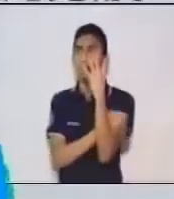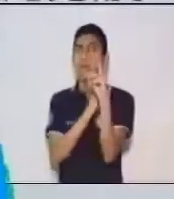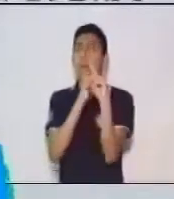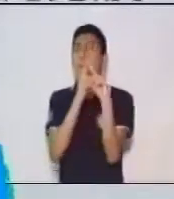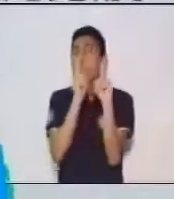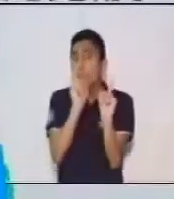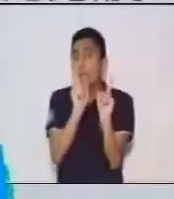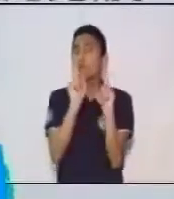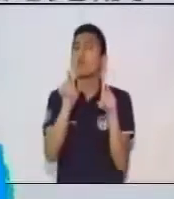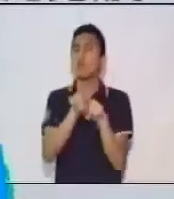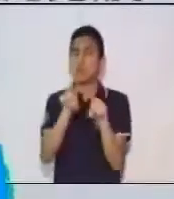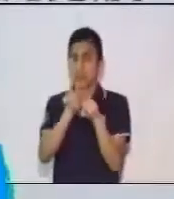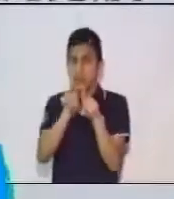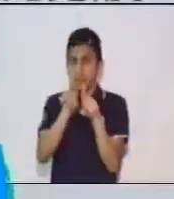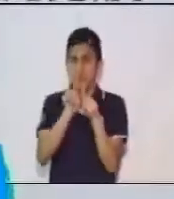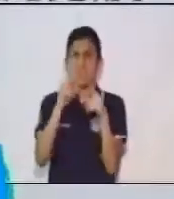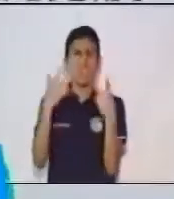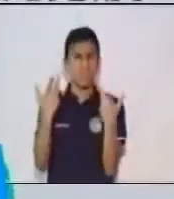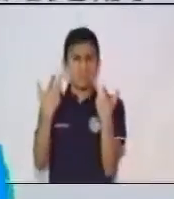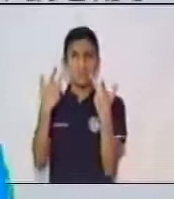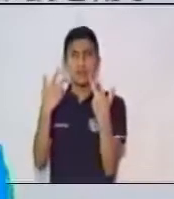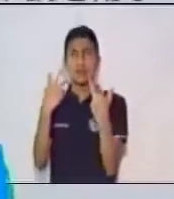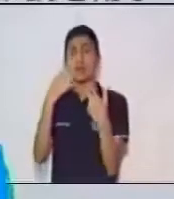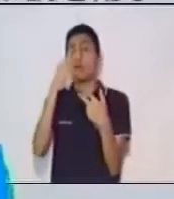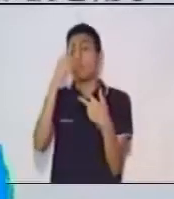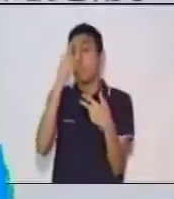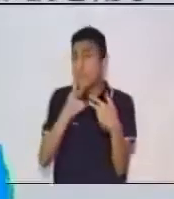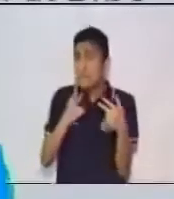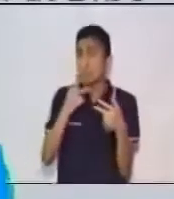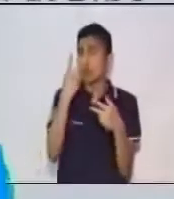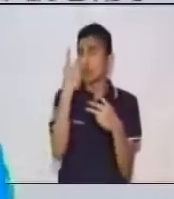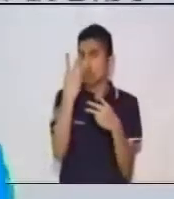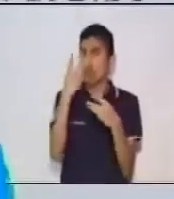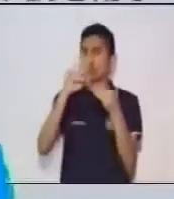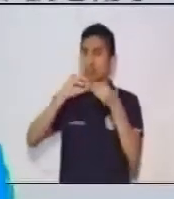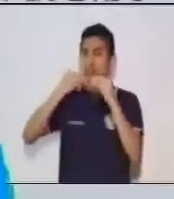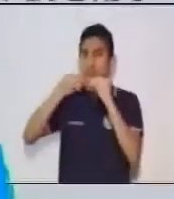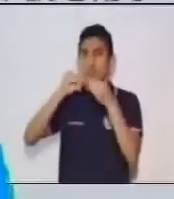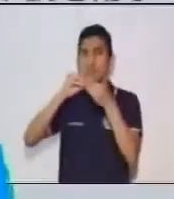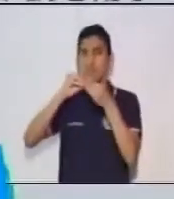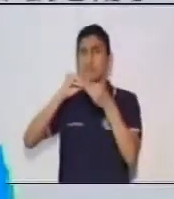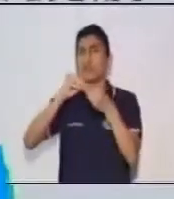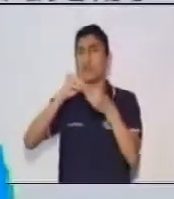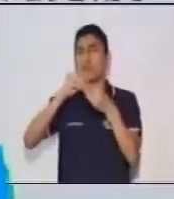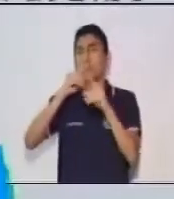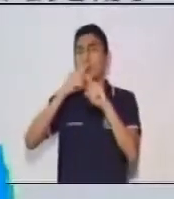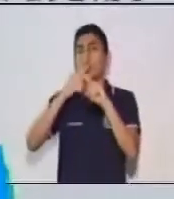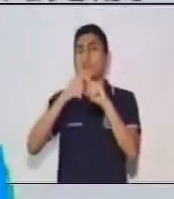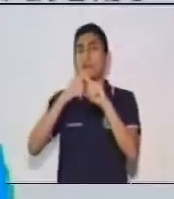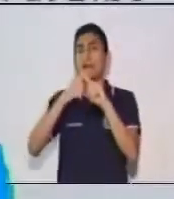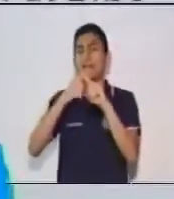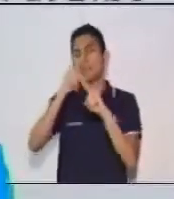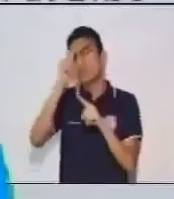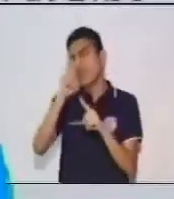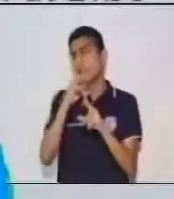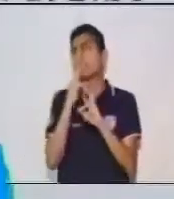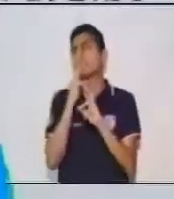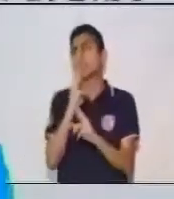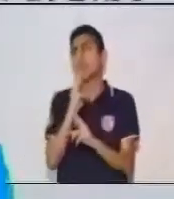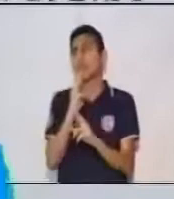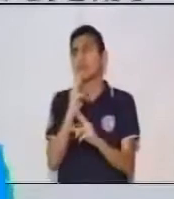Pero también estos dos números, los mismos dos números multiplicados nos tienen que